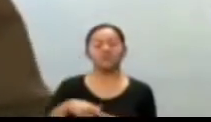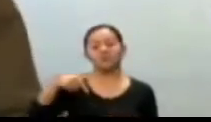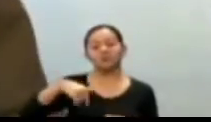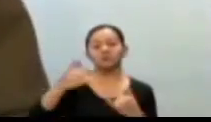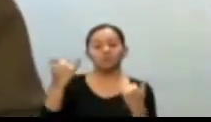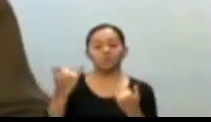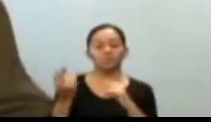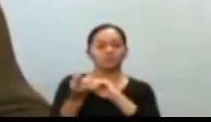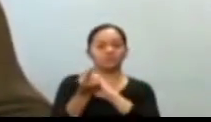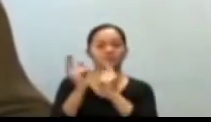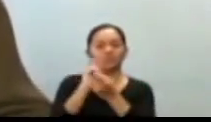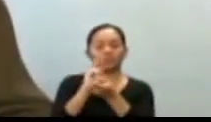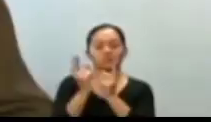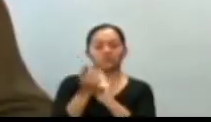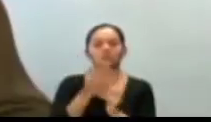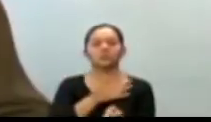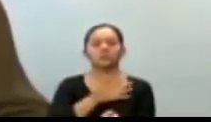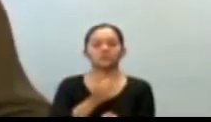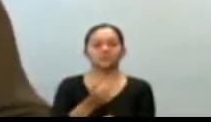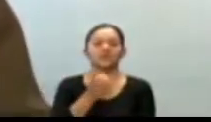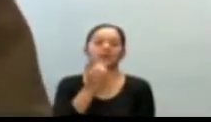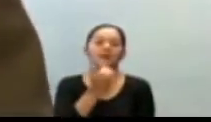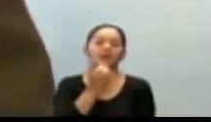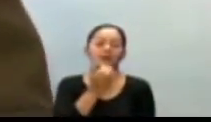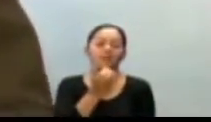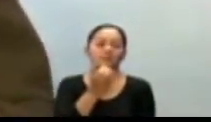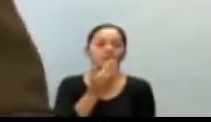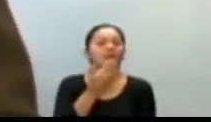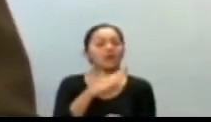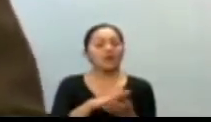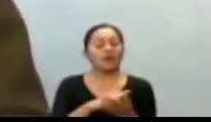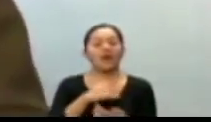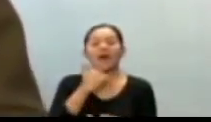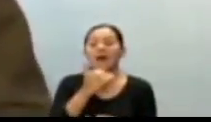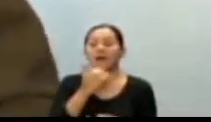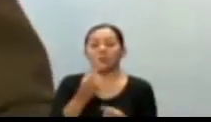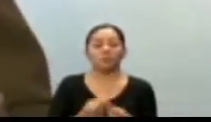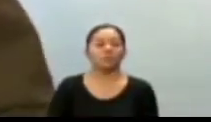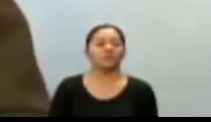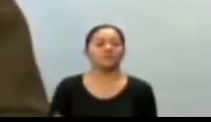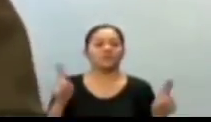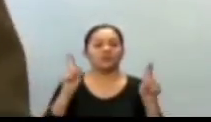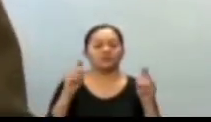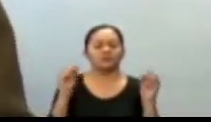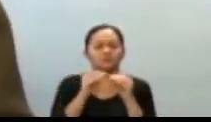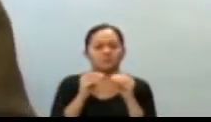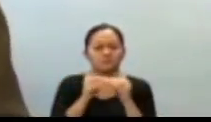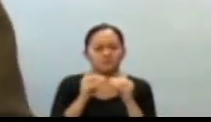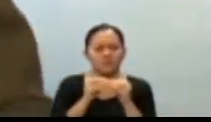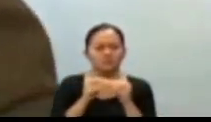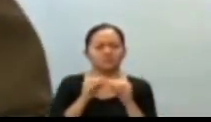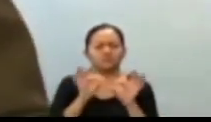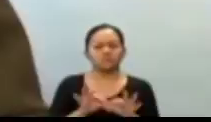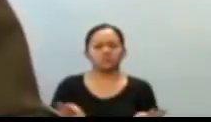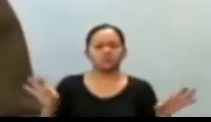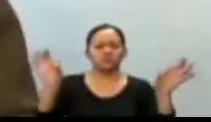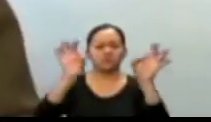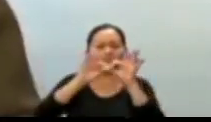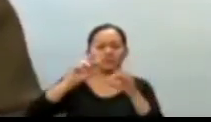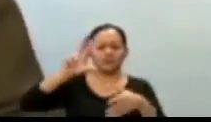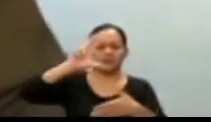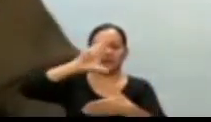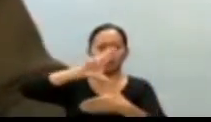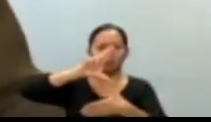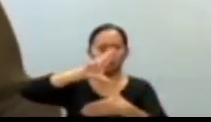encuentro. Si hay algo que diferencia al ELAP de una plataforma tan trascendente como es el Foro de Sao